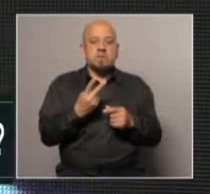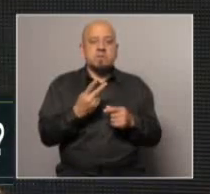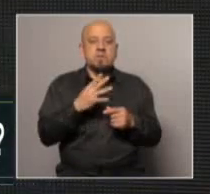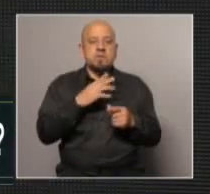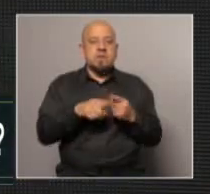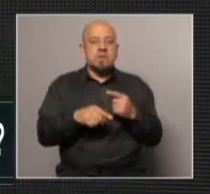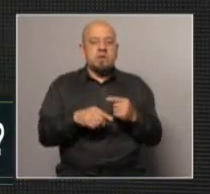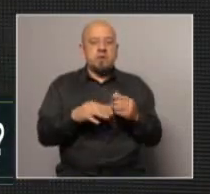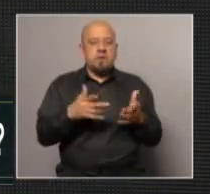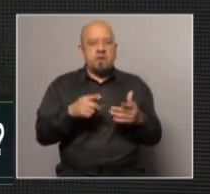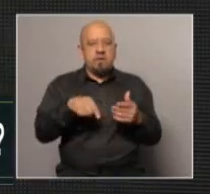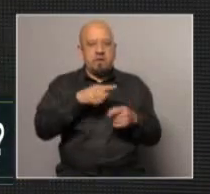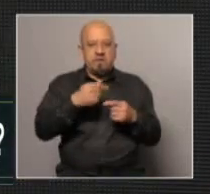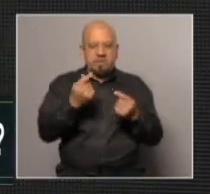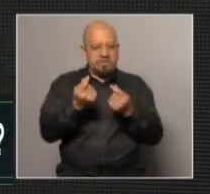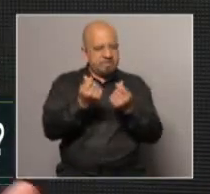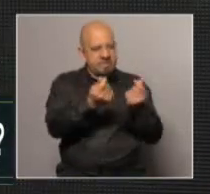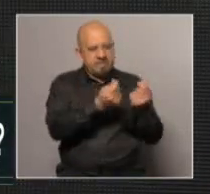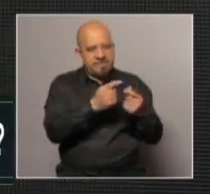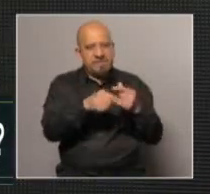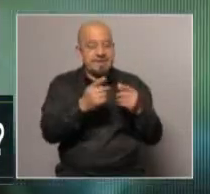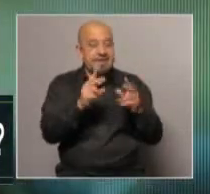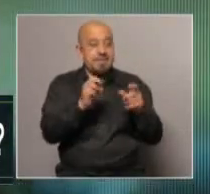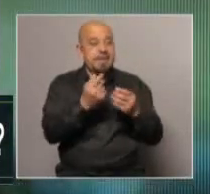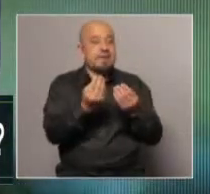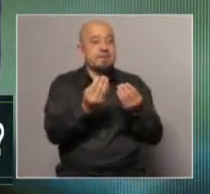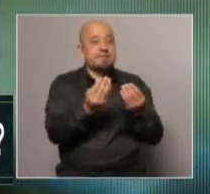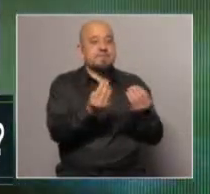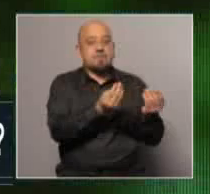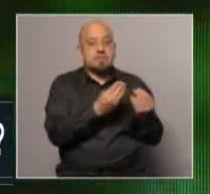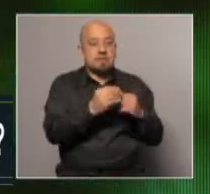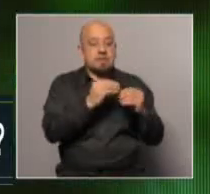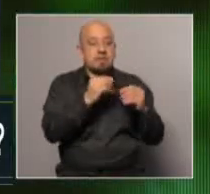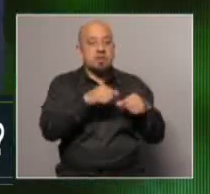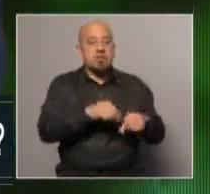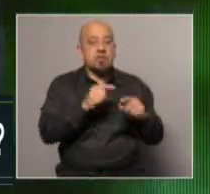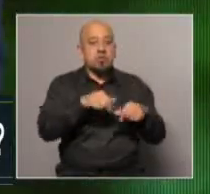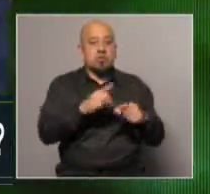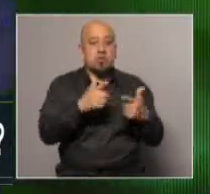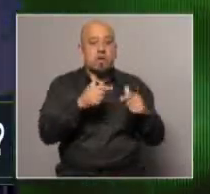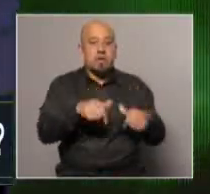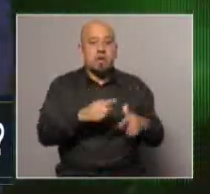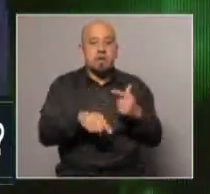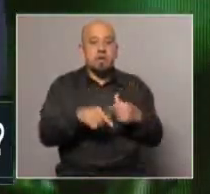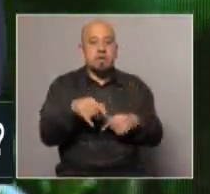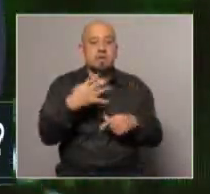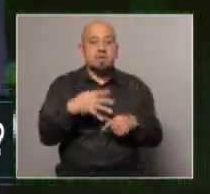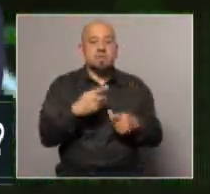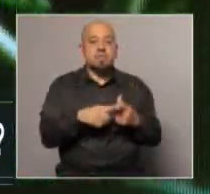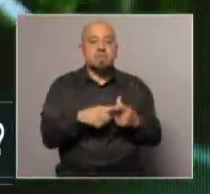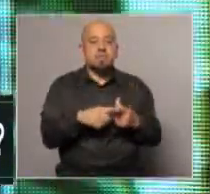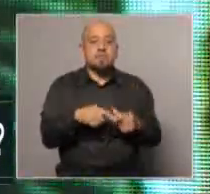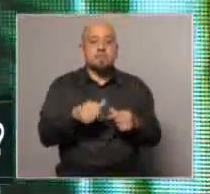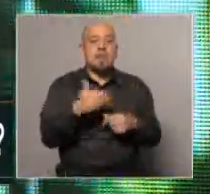ver desde dónde va a salir ese cannabis eventualmente. Usted y dónde decía se va hoy que no alcanza para el consumidor, que hay 14 para vender. No alcanza